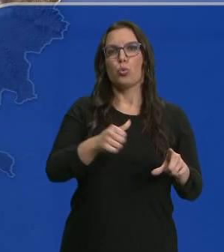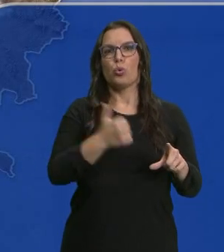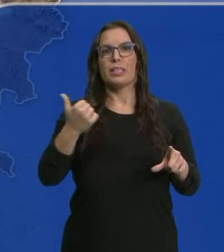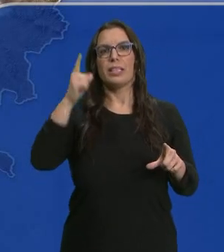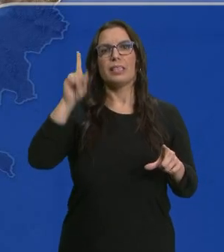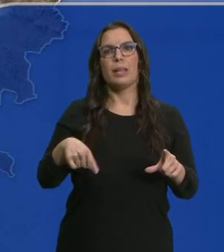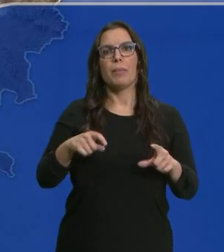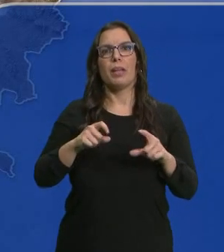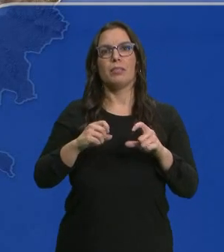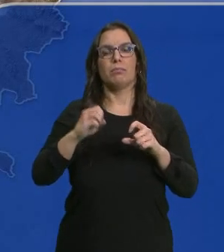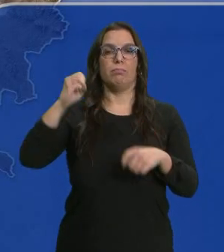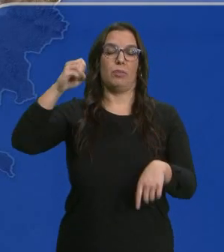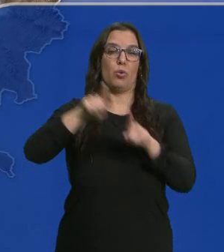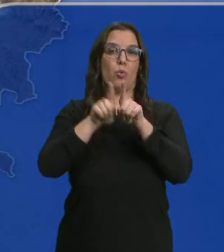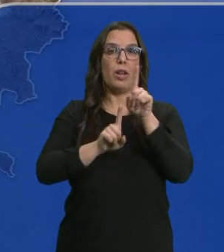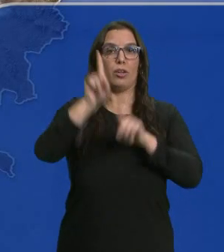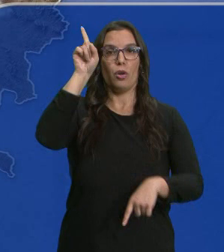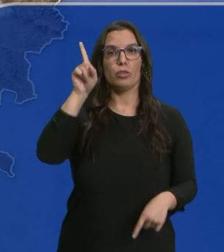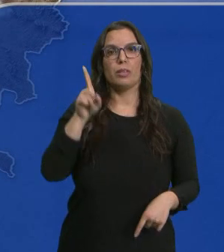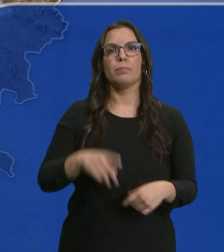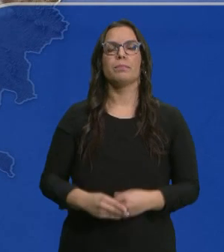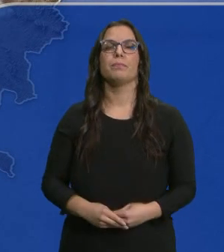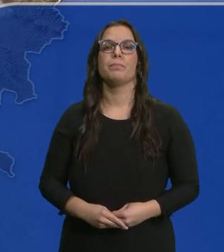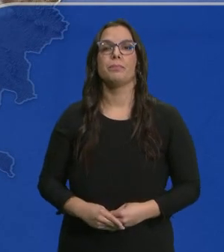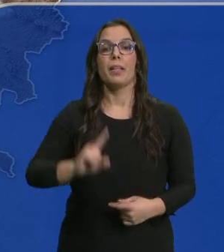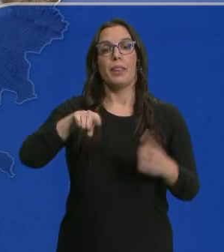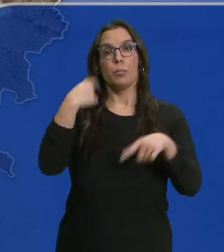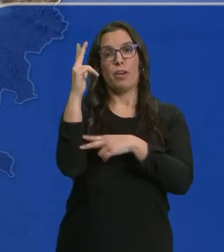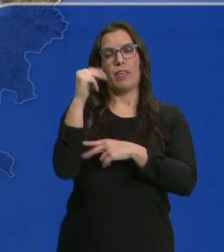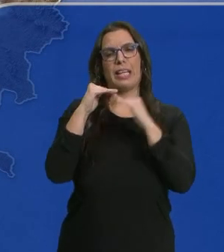el norte. Ya de cara al jueves y al viernes, tiempo mucho más estable.